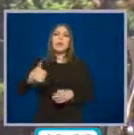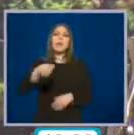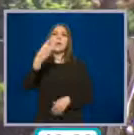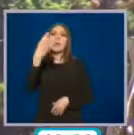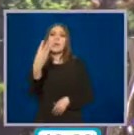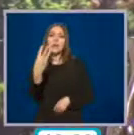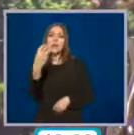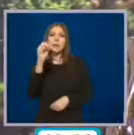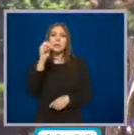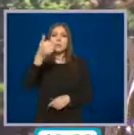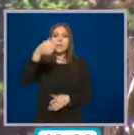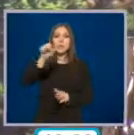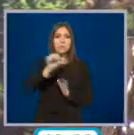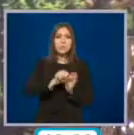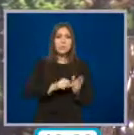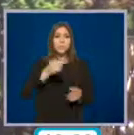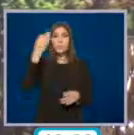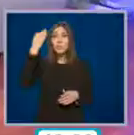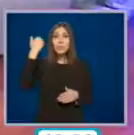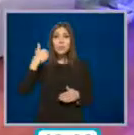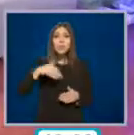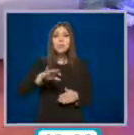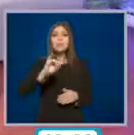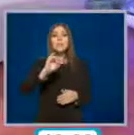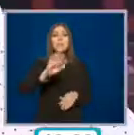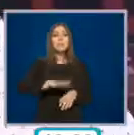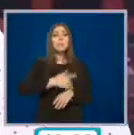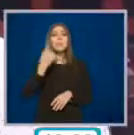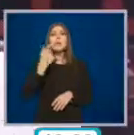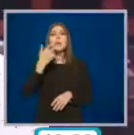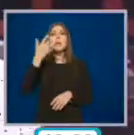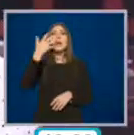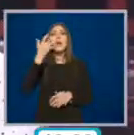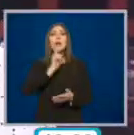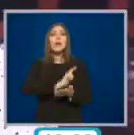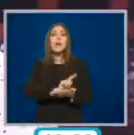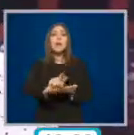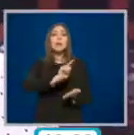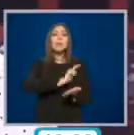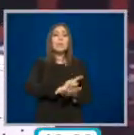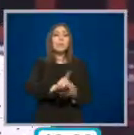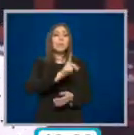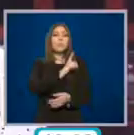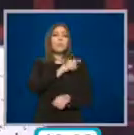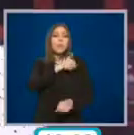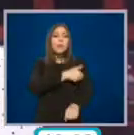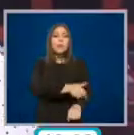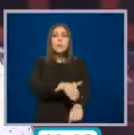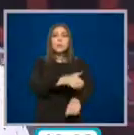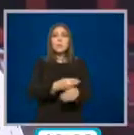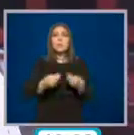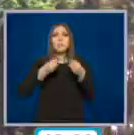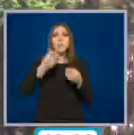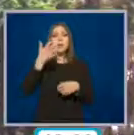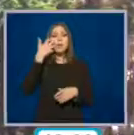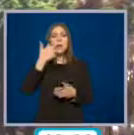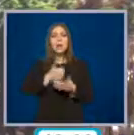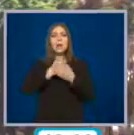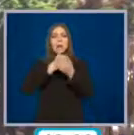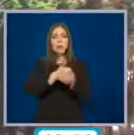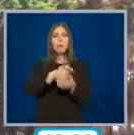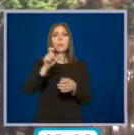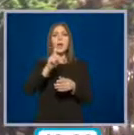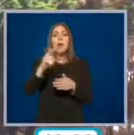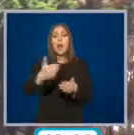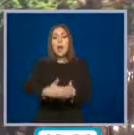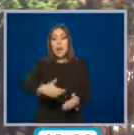6 meses. ¿Es en serio ¿no? tanto? Sí, no Porque es tan ellos necesario, así calan ¿no? mucho. Se limpian. Pues, Pero no el importa. baño sí les ayuda, los podemos cepillar previos al